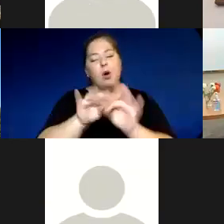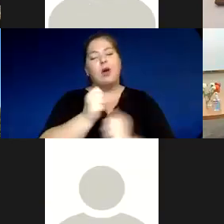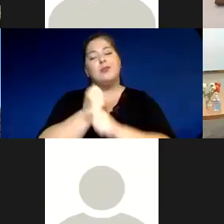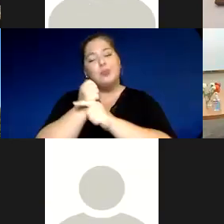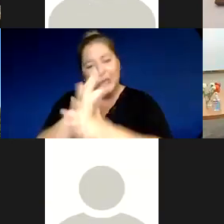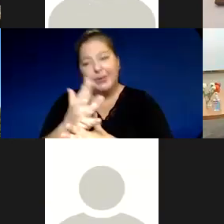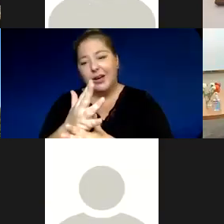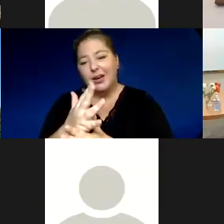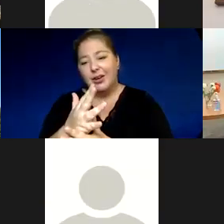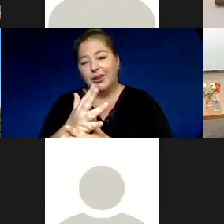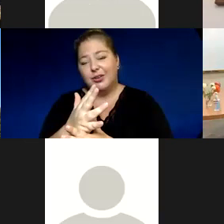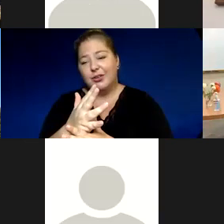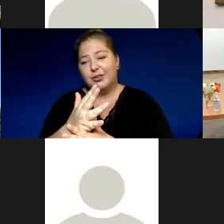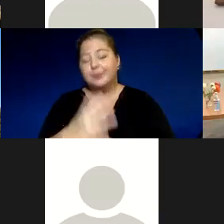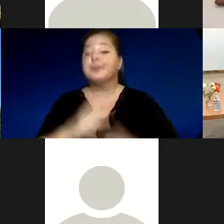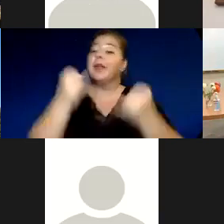Adelante, Tyler.